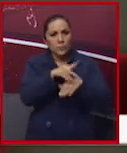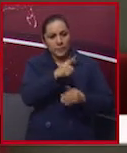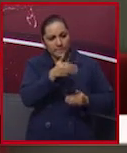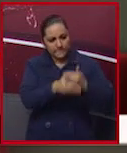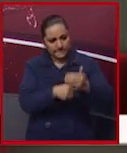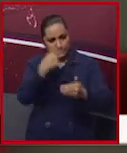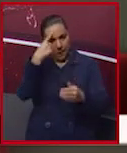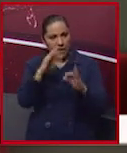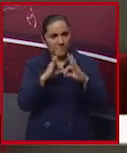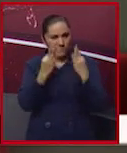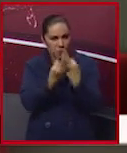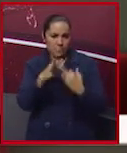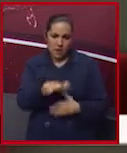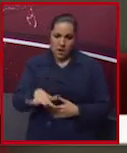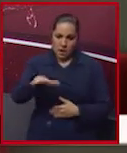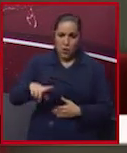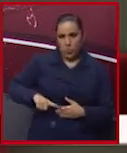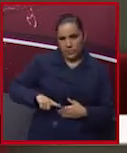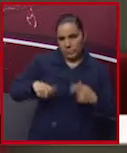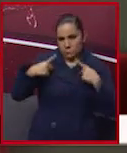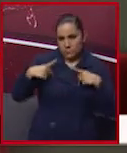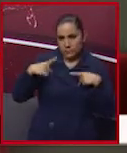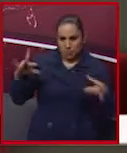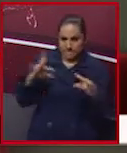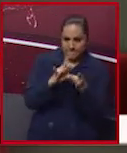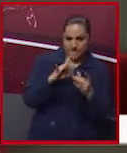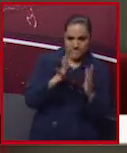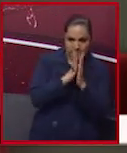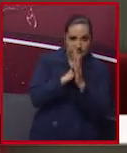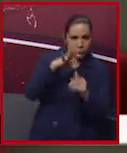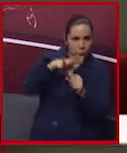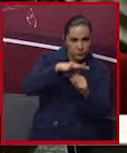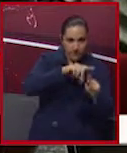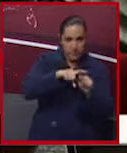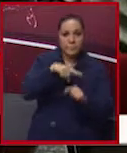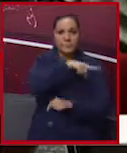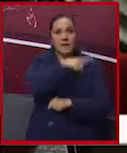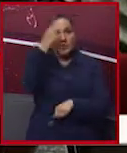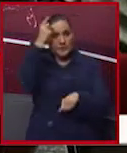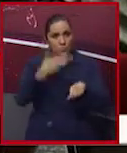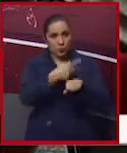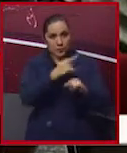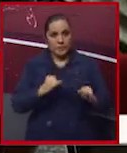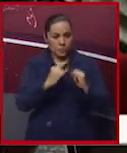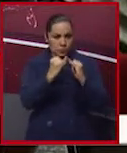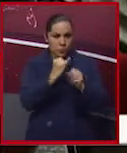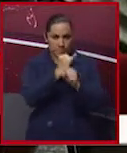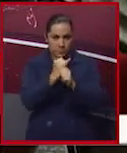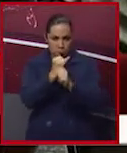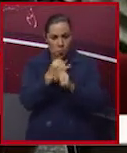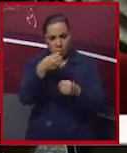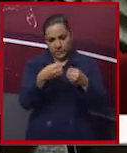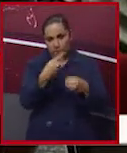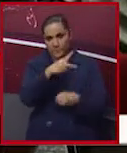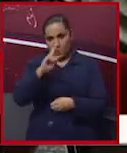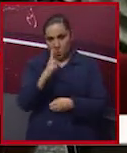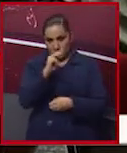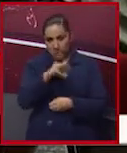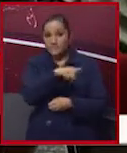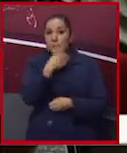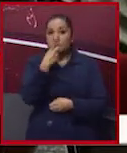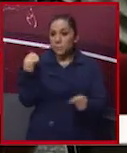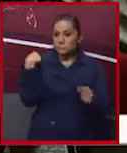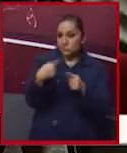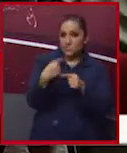sistema democrático, el director del Instituto de Investigaciones Jurídicas de la UNAM recordó que las distintas reformas que se concretaron en